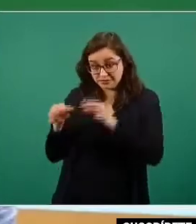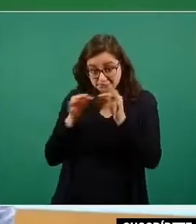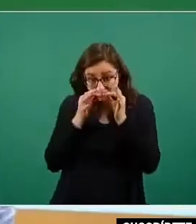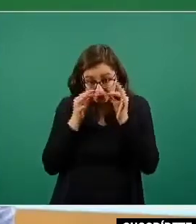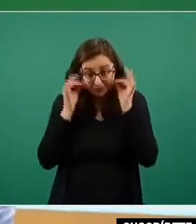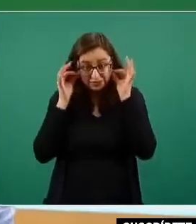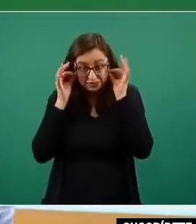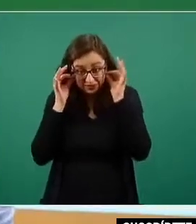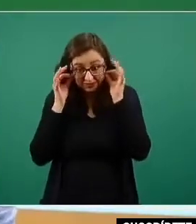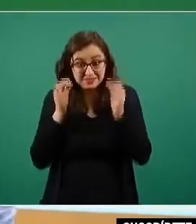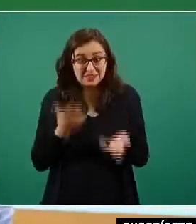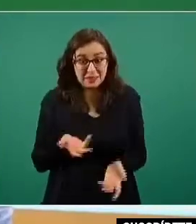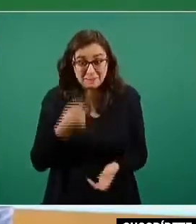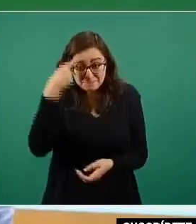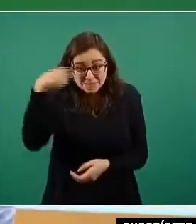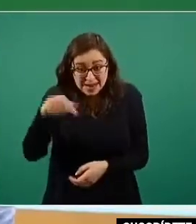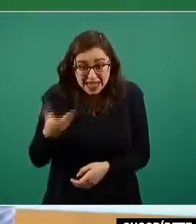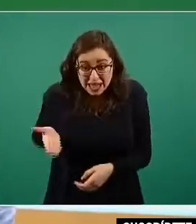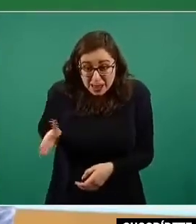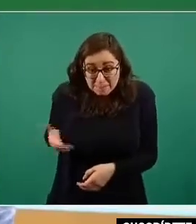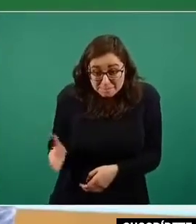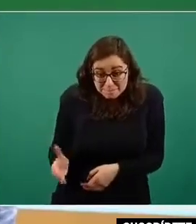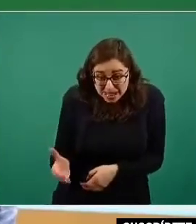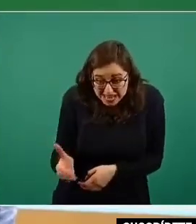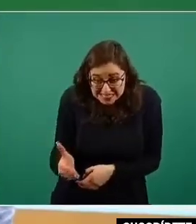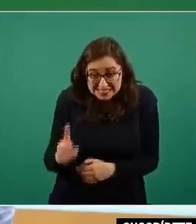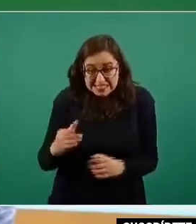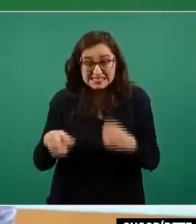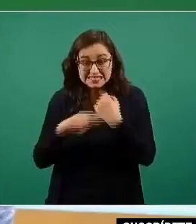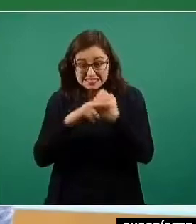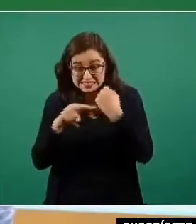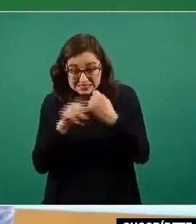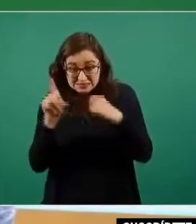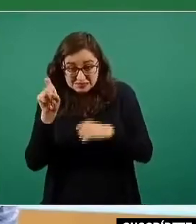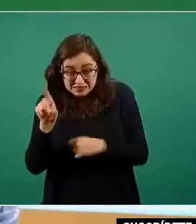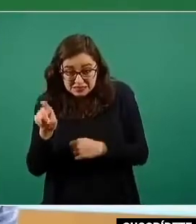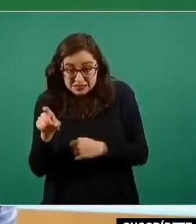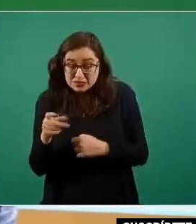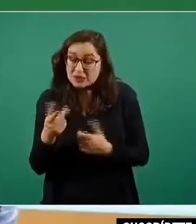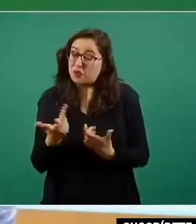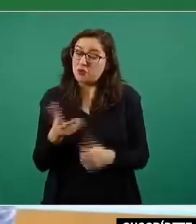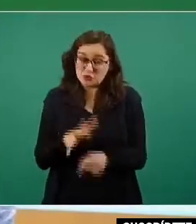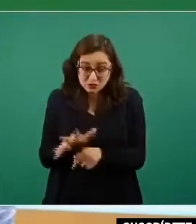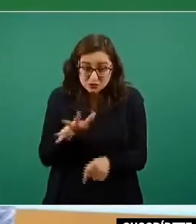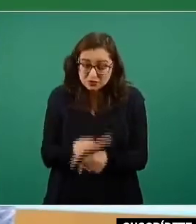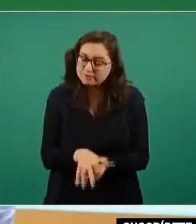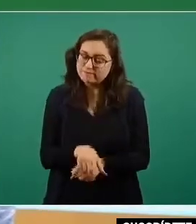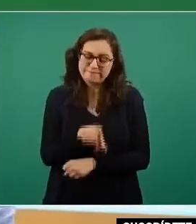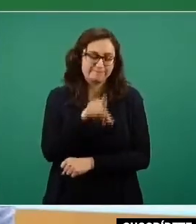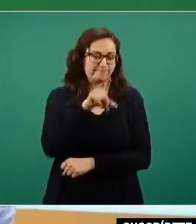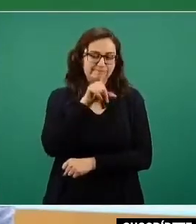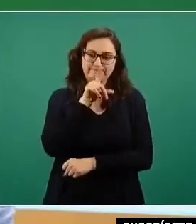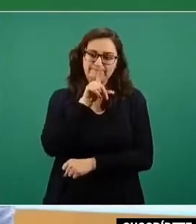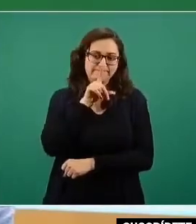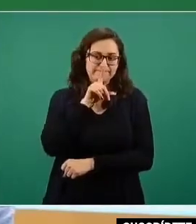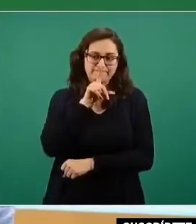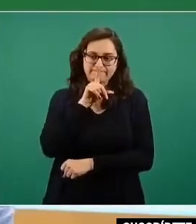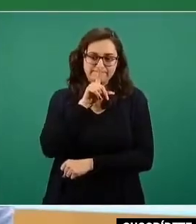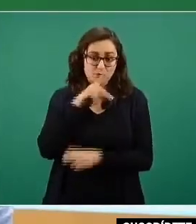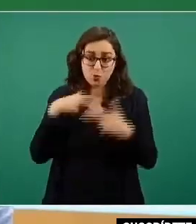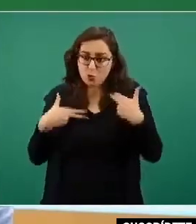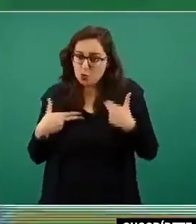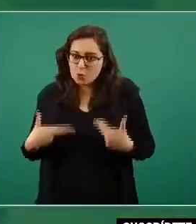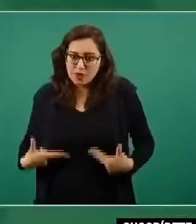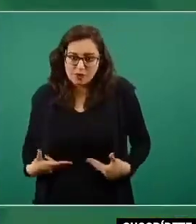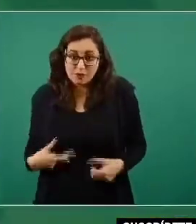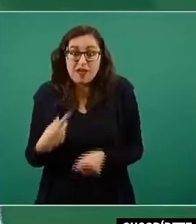la cantidad de oxígeno que se puede recibir de ese dispositivo sea suficiente para mantener la oxigenación de una persona enferma